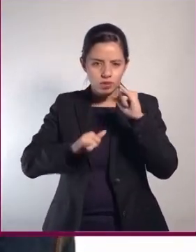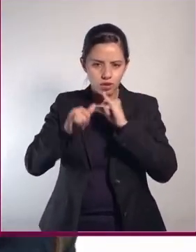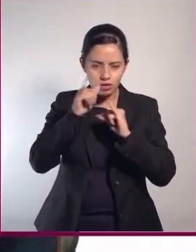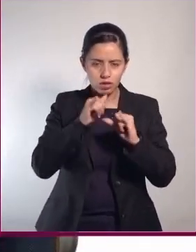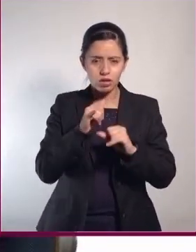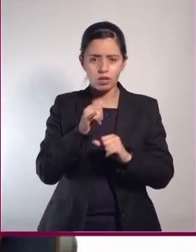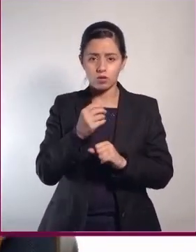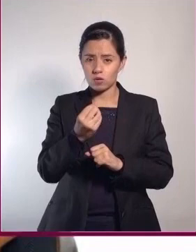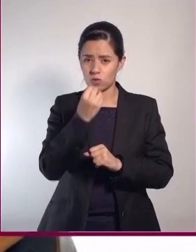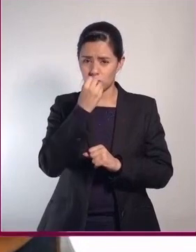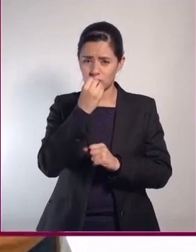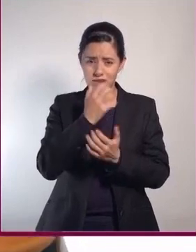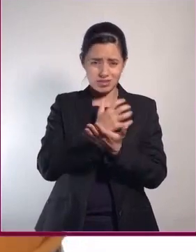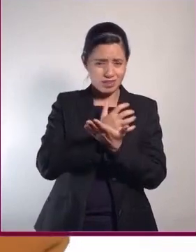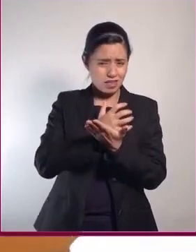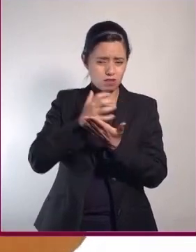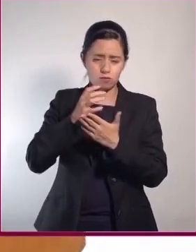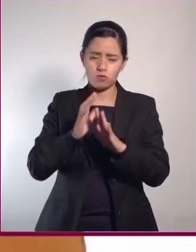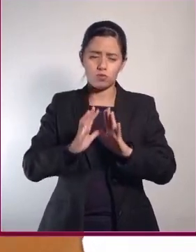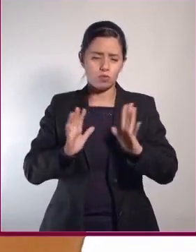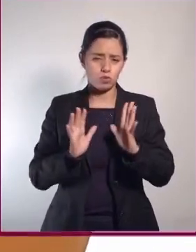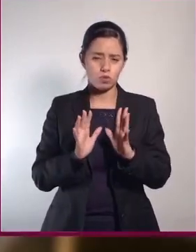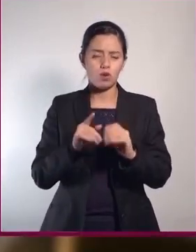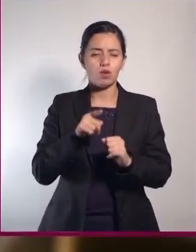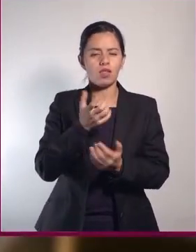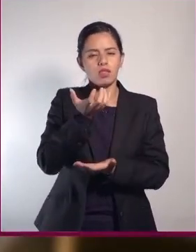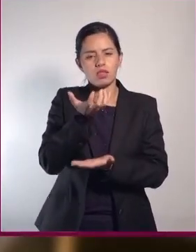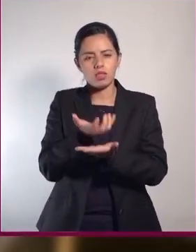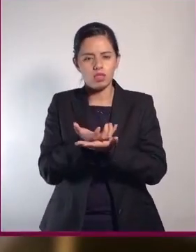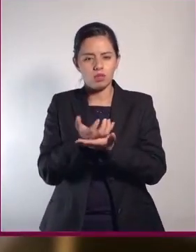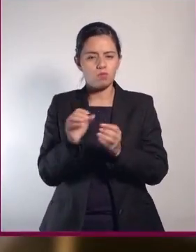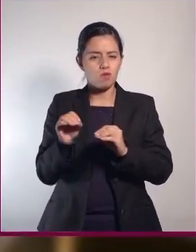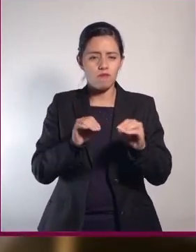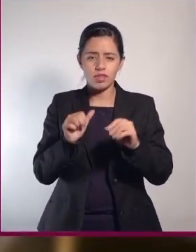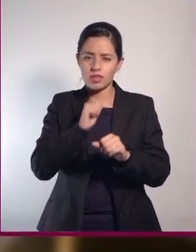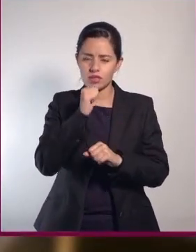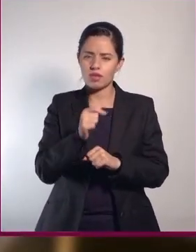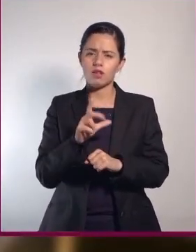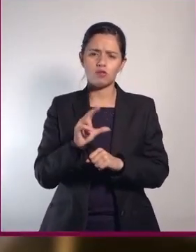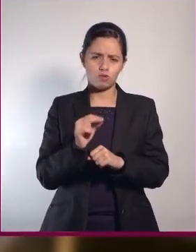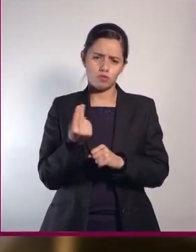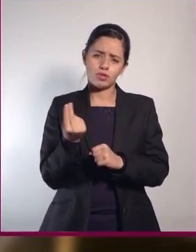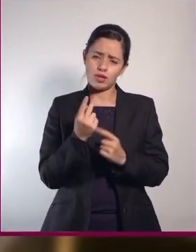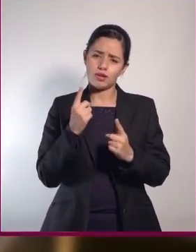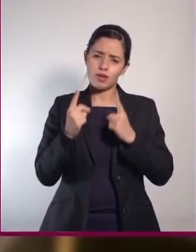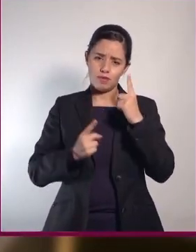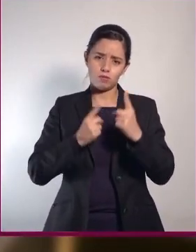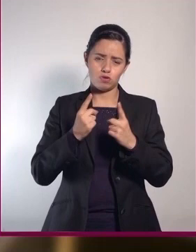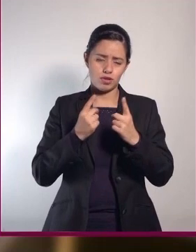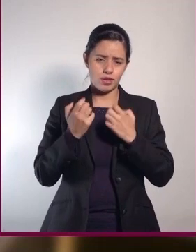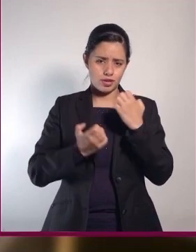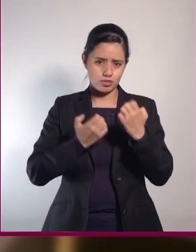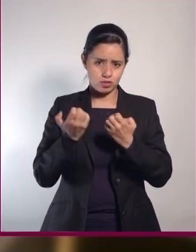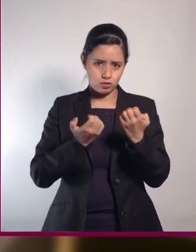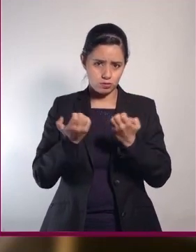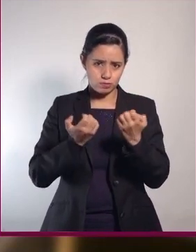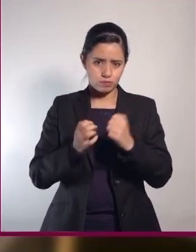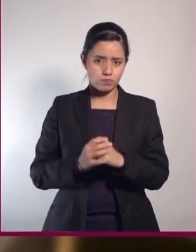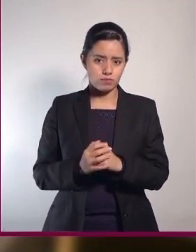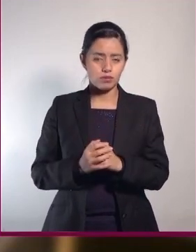poco saludable, sedentarismo. Lo mejor de todo es que ahora podemos saber que quitando estos factores de